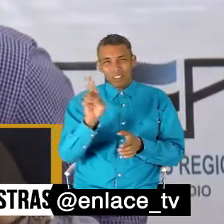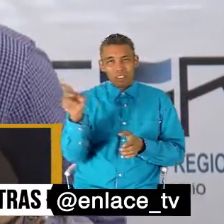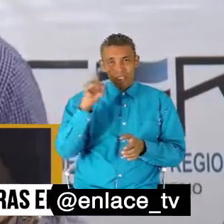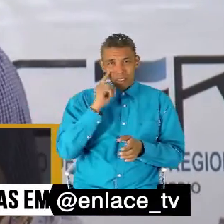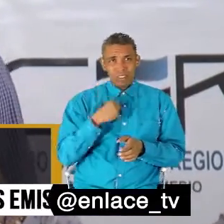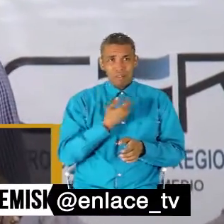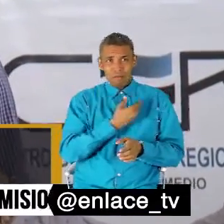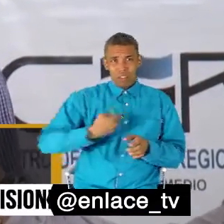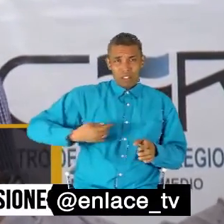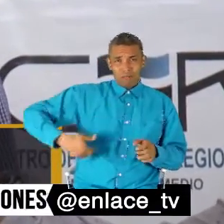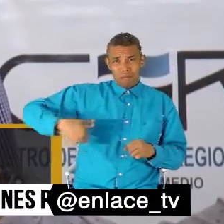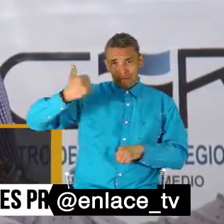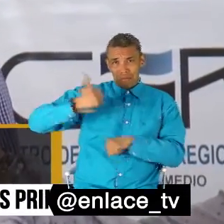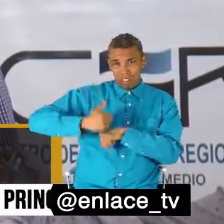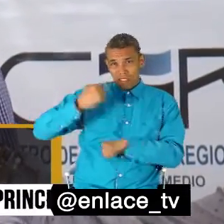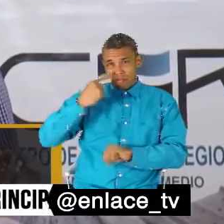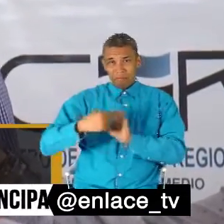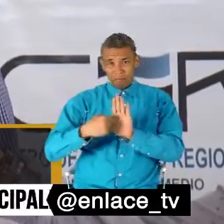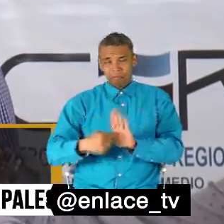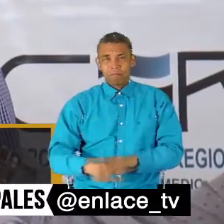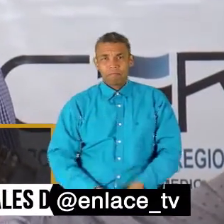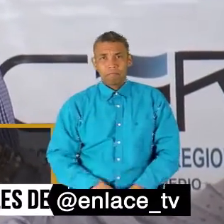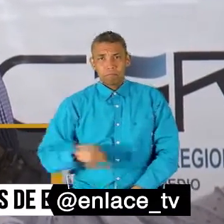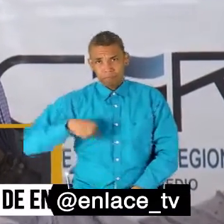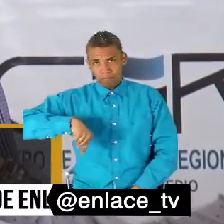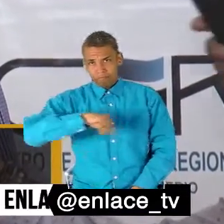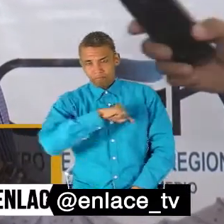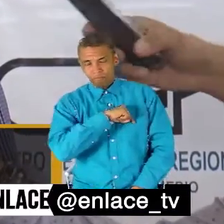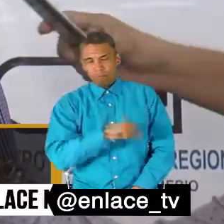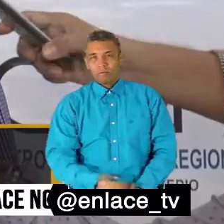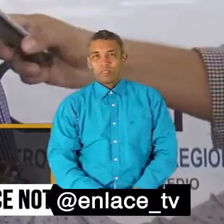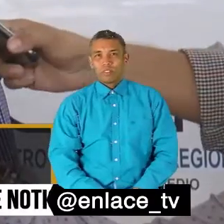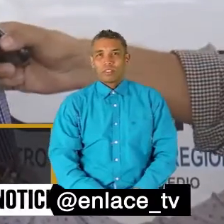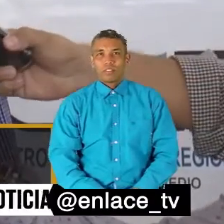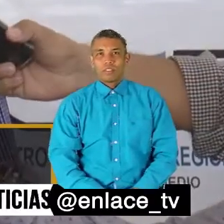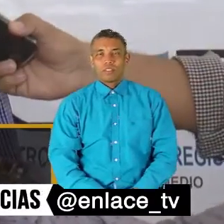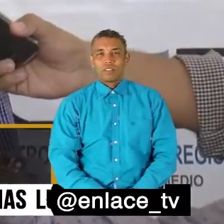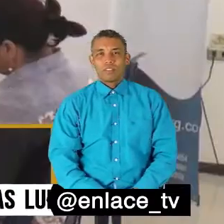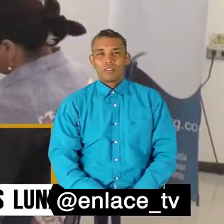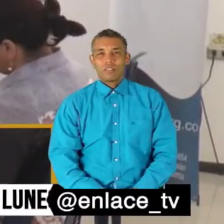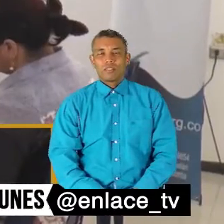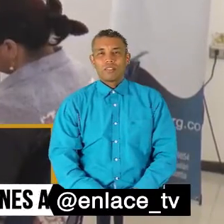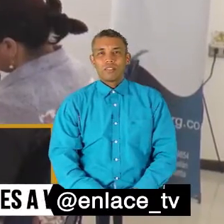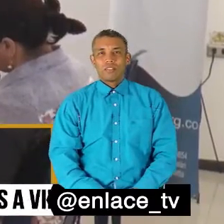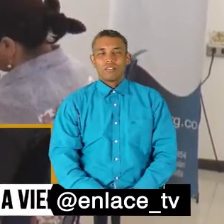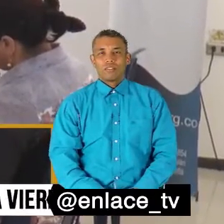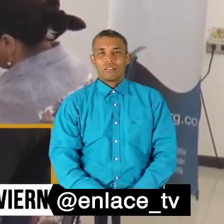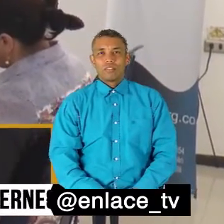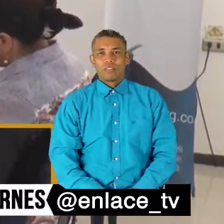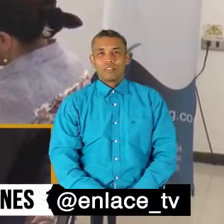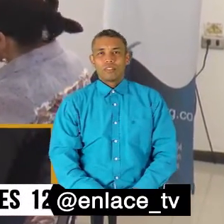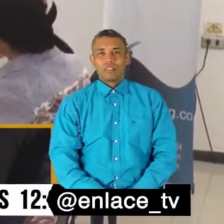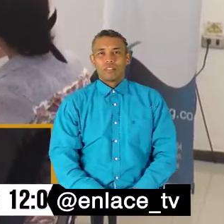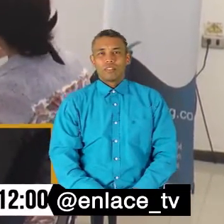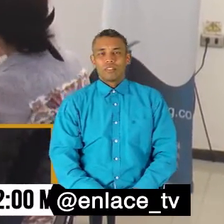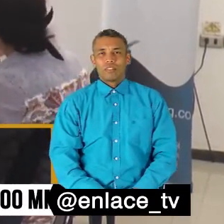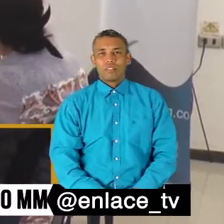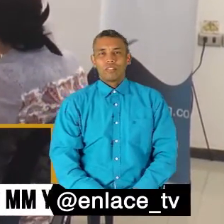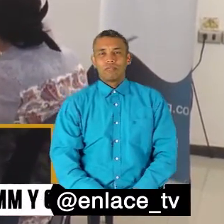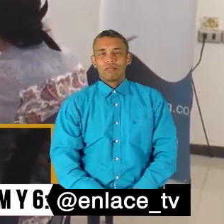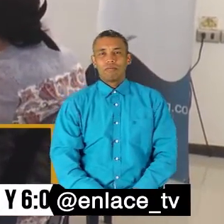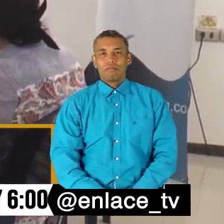Nosotros como Centro de Estudios Regionales tuvimos la grata oportunidad de participar en el desarrollo de las terceras jornadas de planificación territorial que hizo